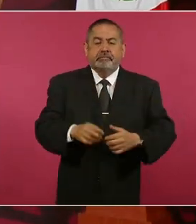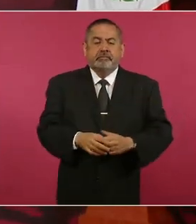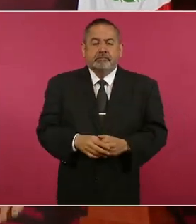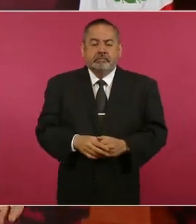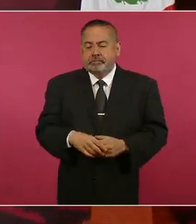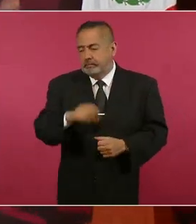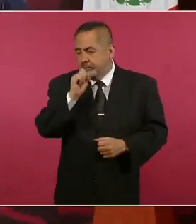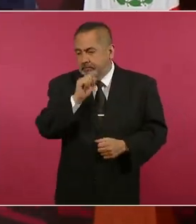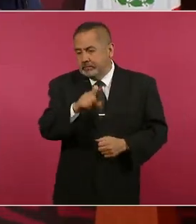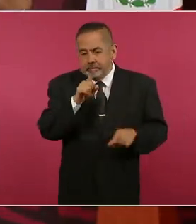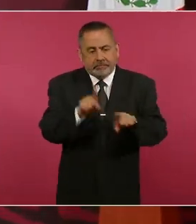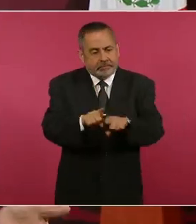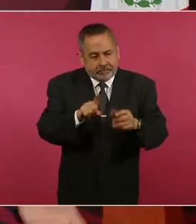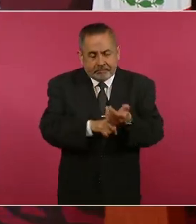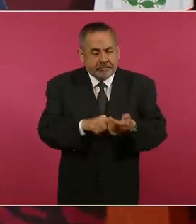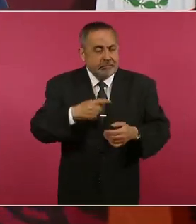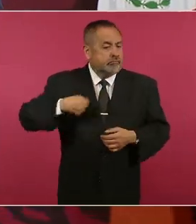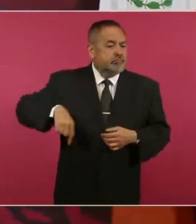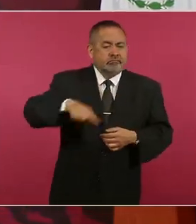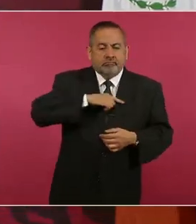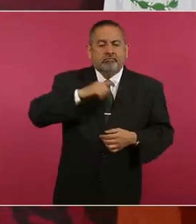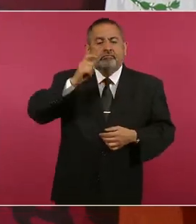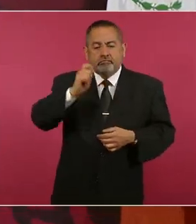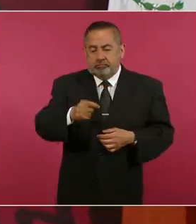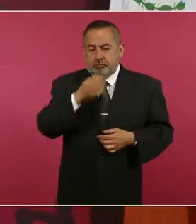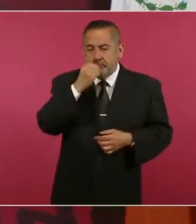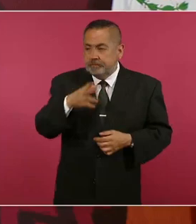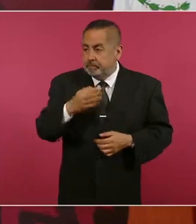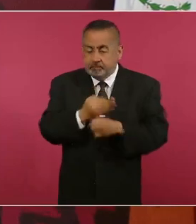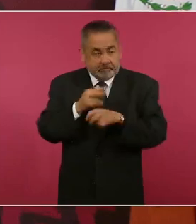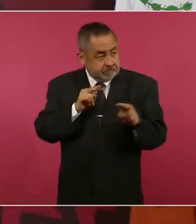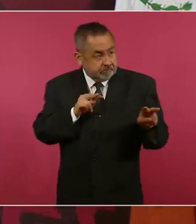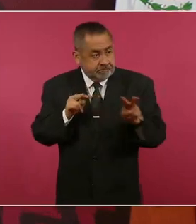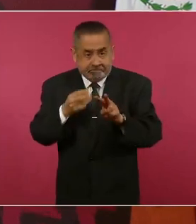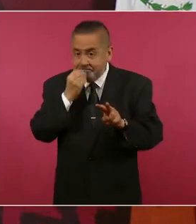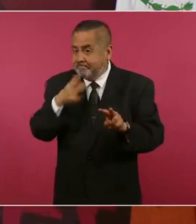por lo mismo, estamos viviendo tiempos interesantísimos.